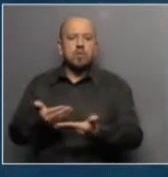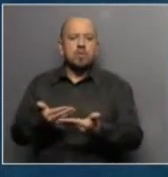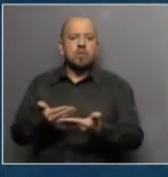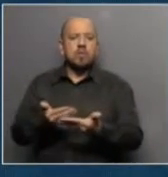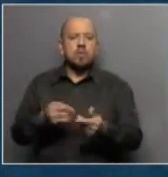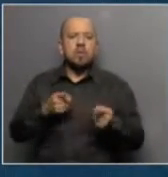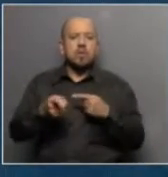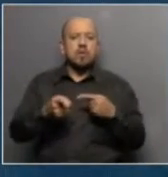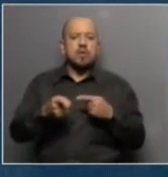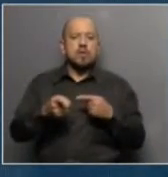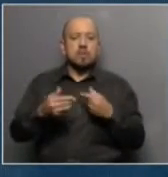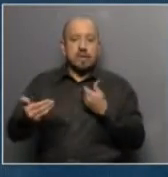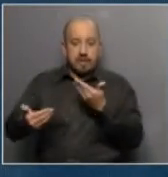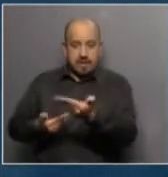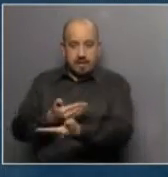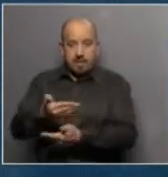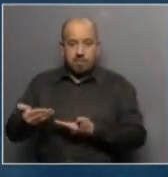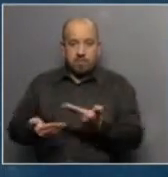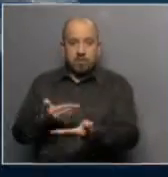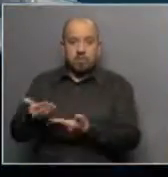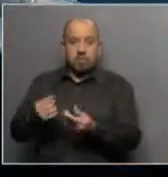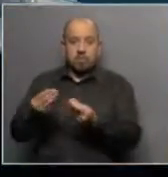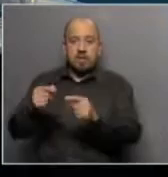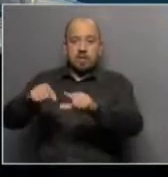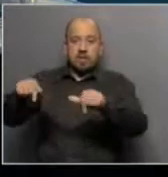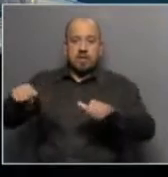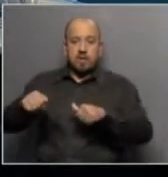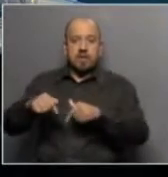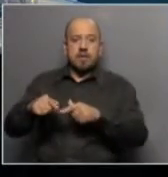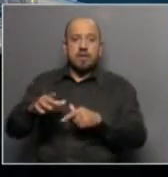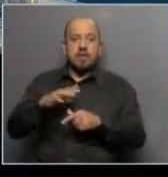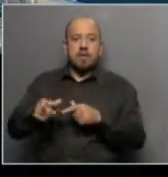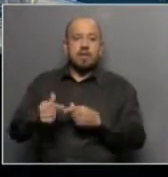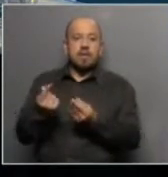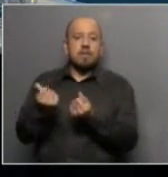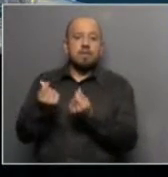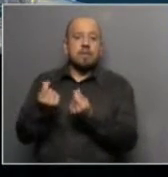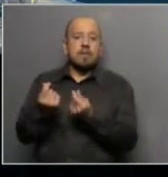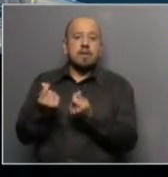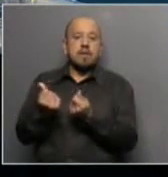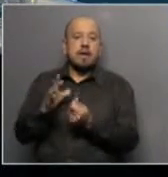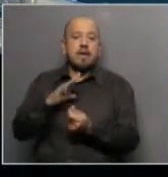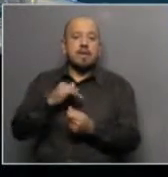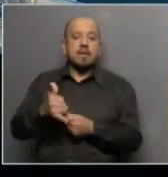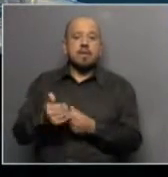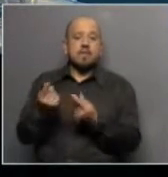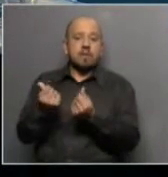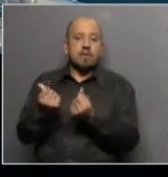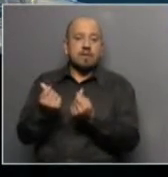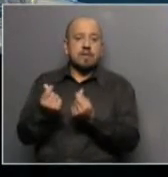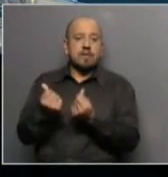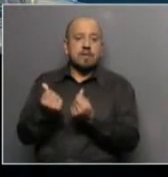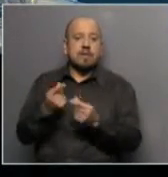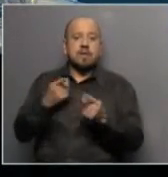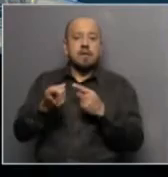Si es un bien de cambio, ¿para tener lo que hay que tener? Dinero. Dinero. Ese